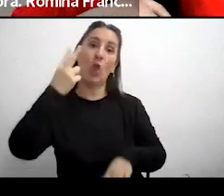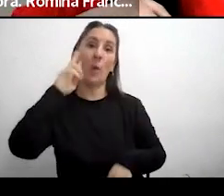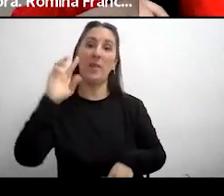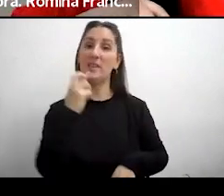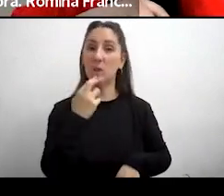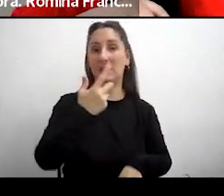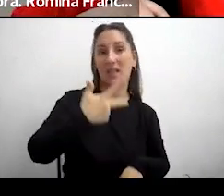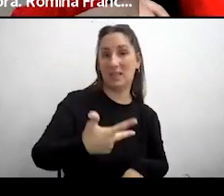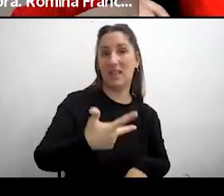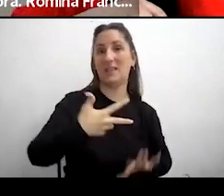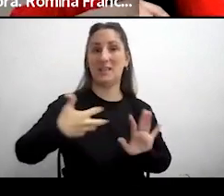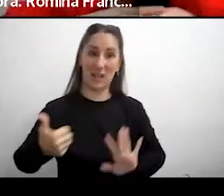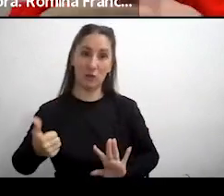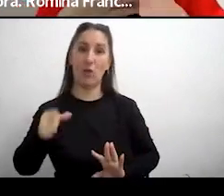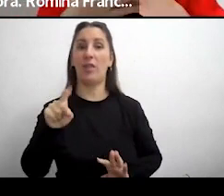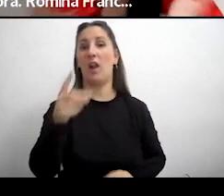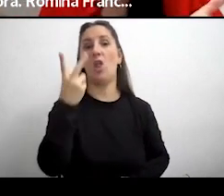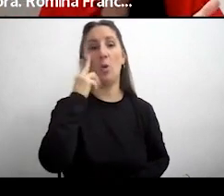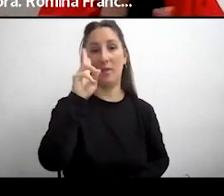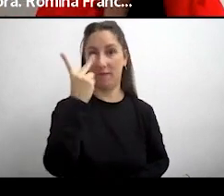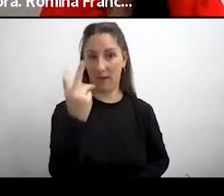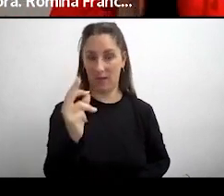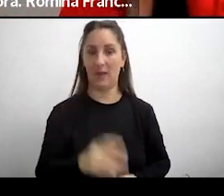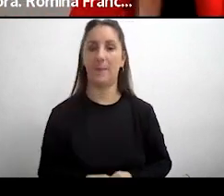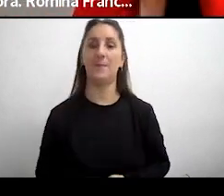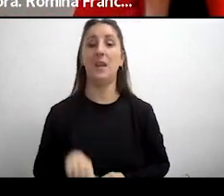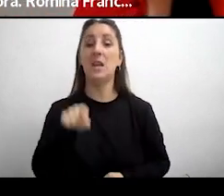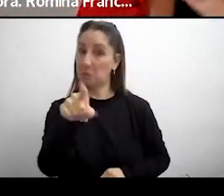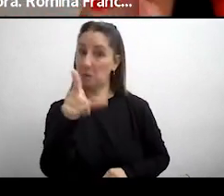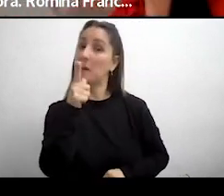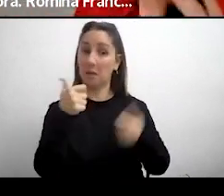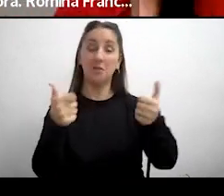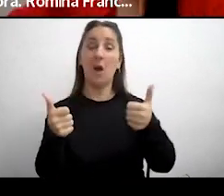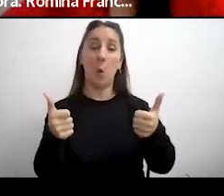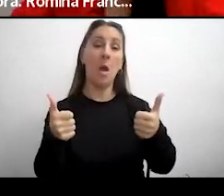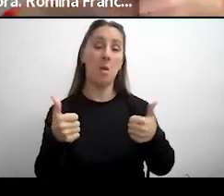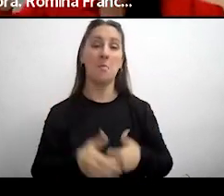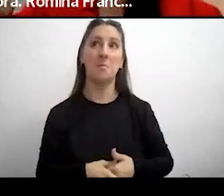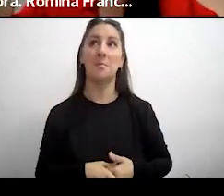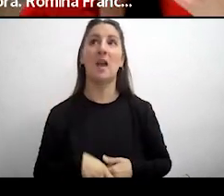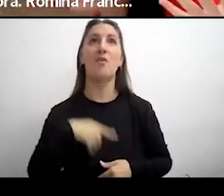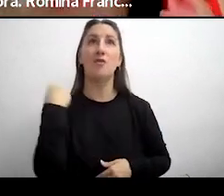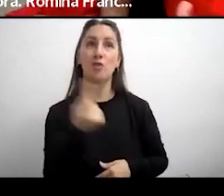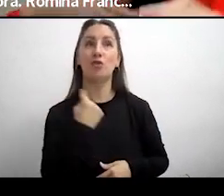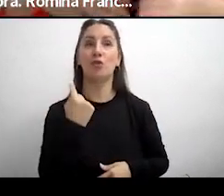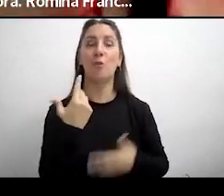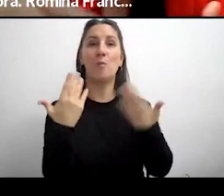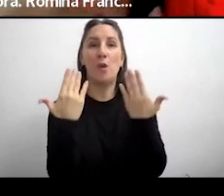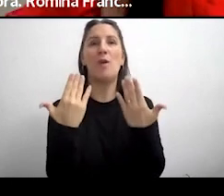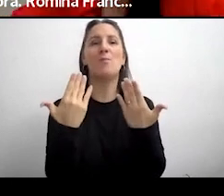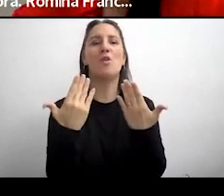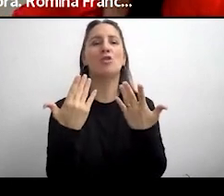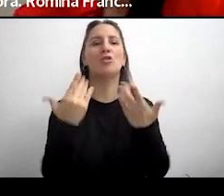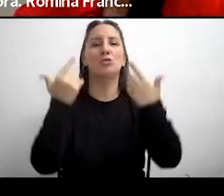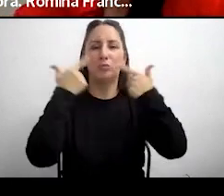el tercer sexto del 2020, que esto yo lo veo genial porque nos permite exponer en forma